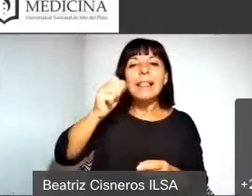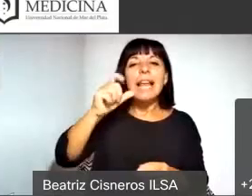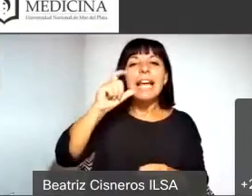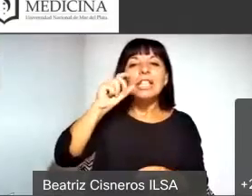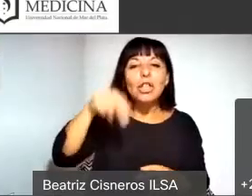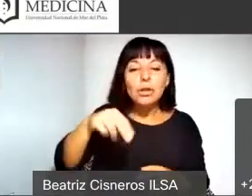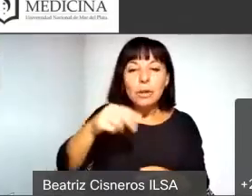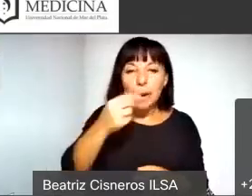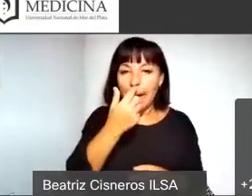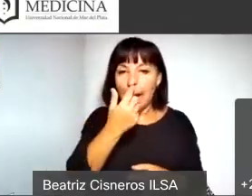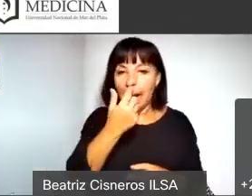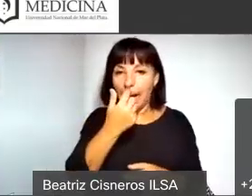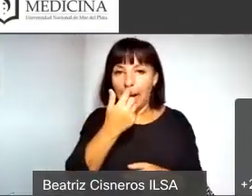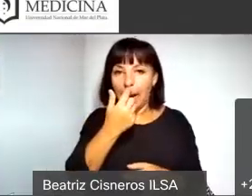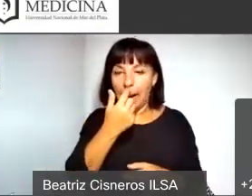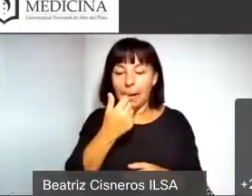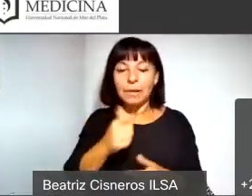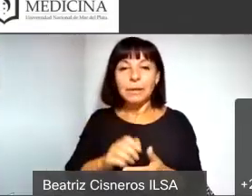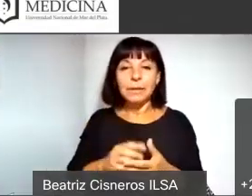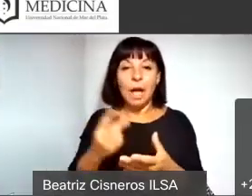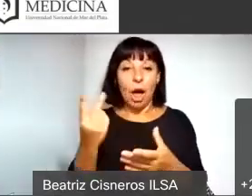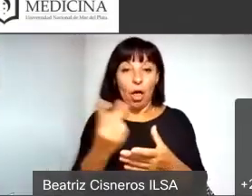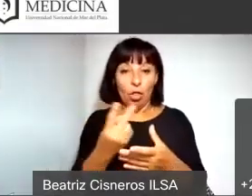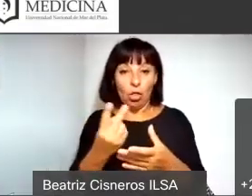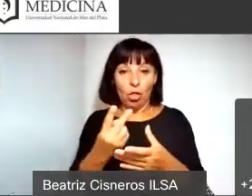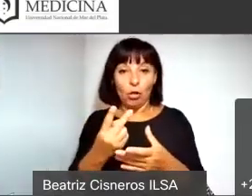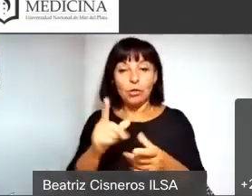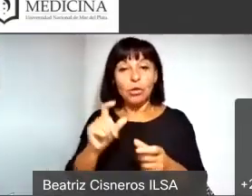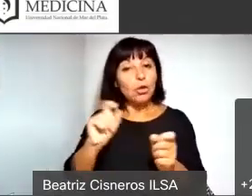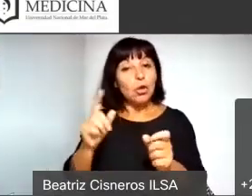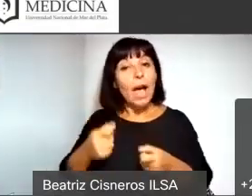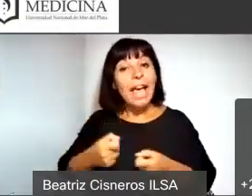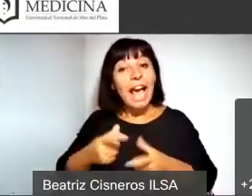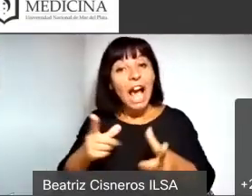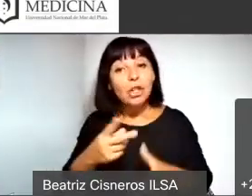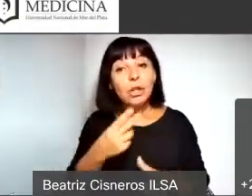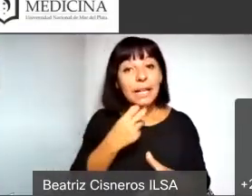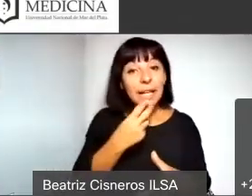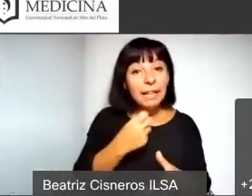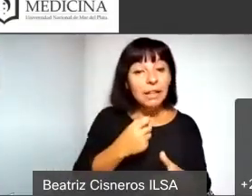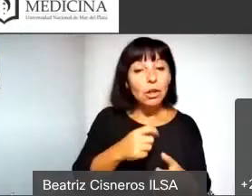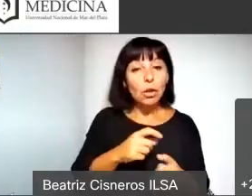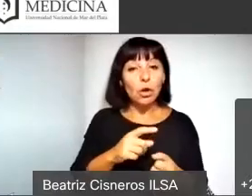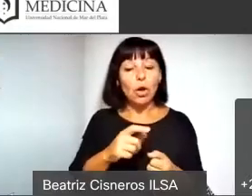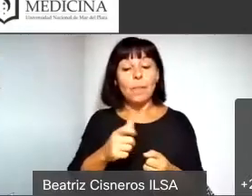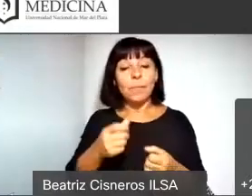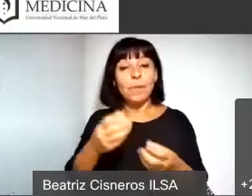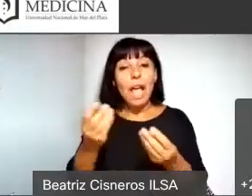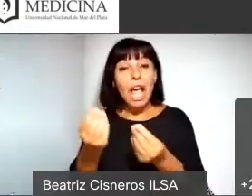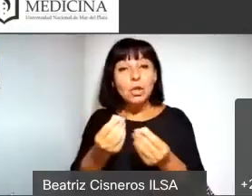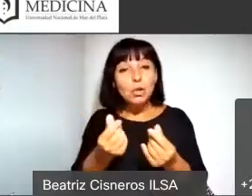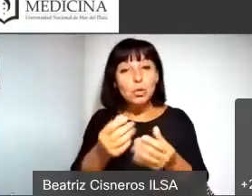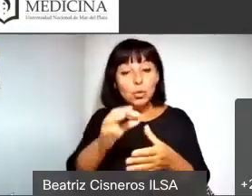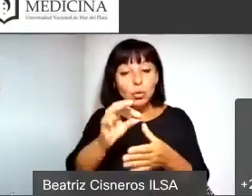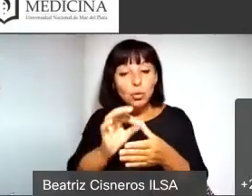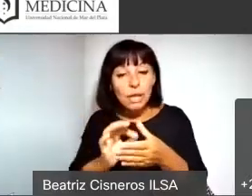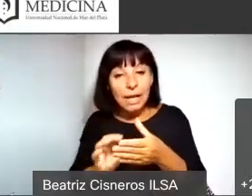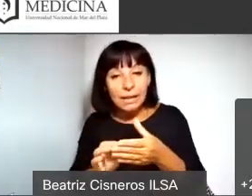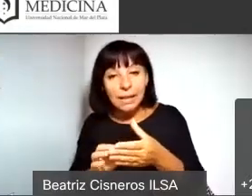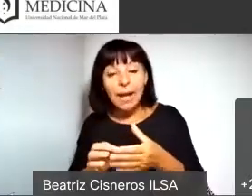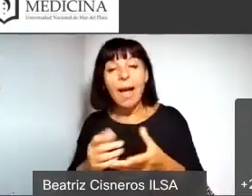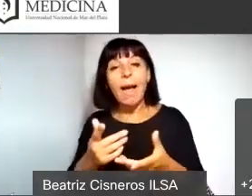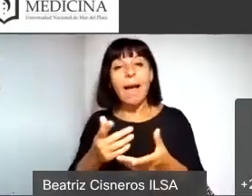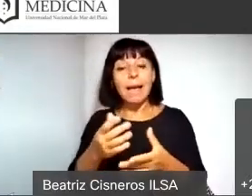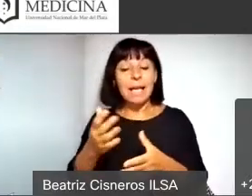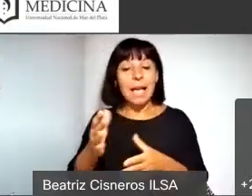Son esos dos criterios que se establecen. No hay gasto energético y las sustancias van a atravesar, van a